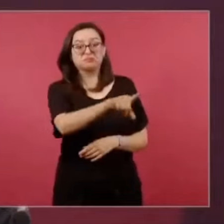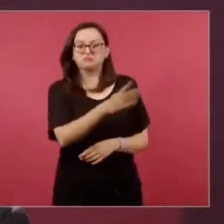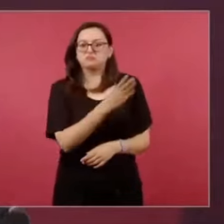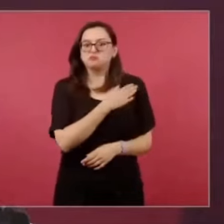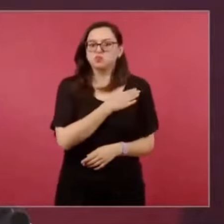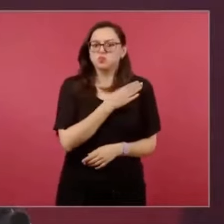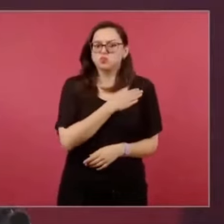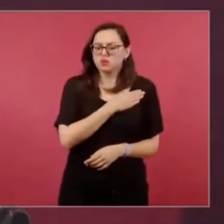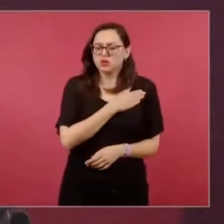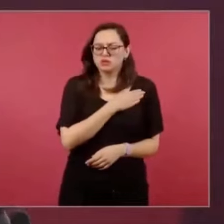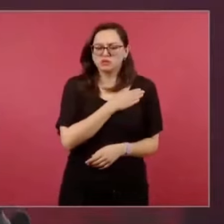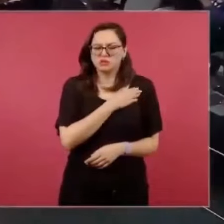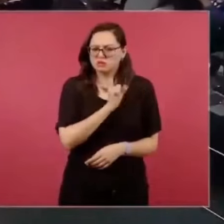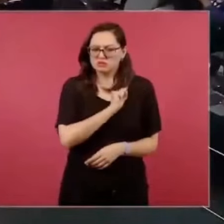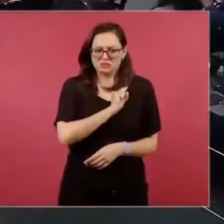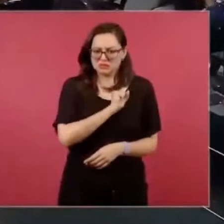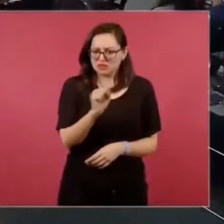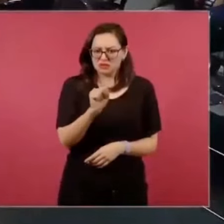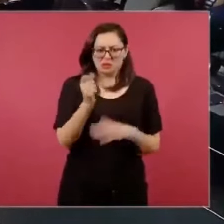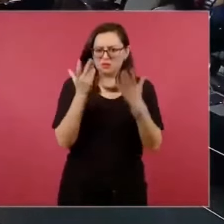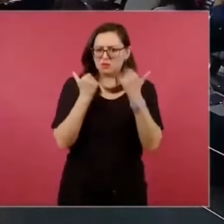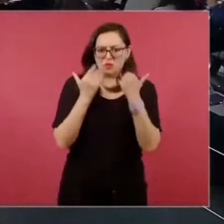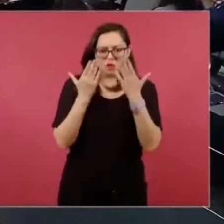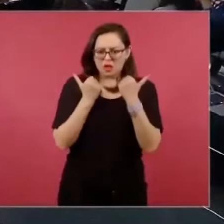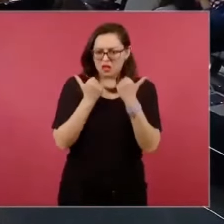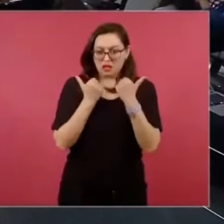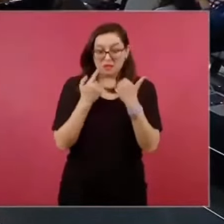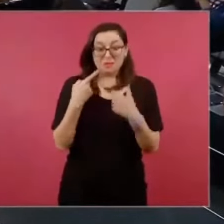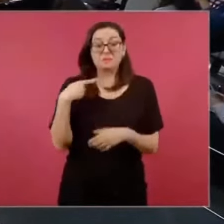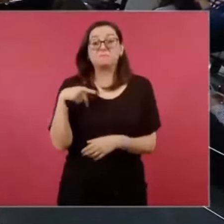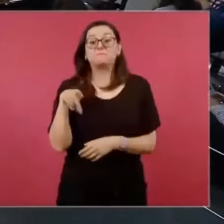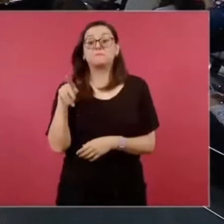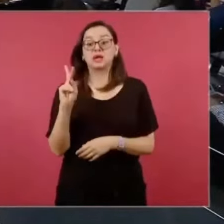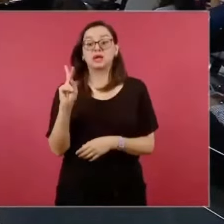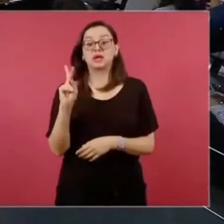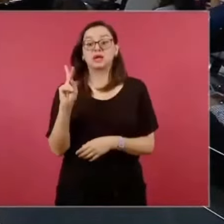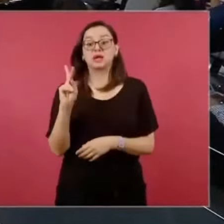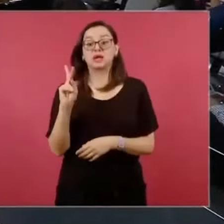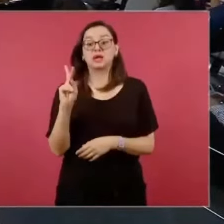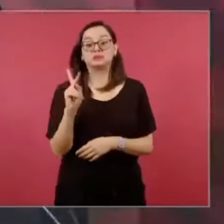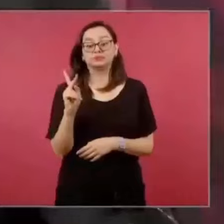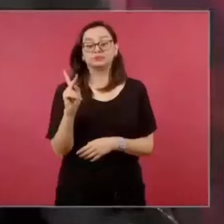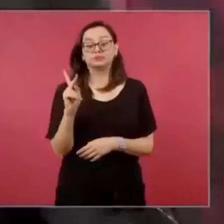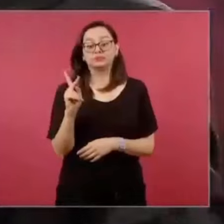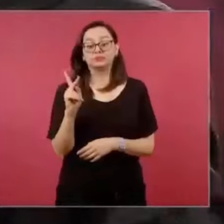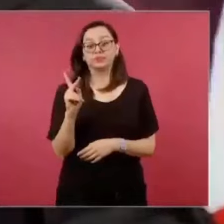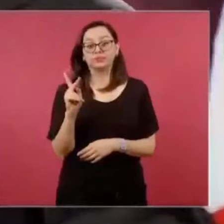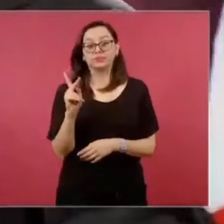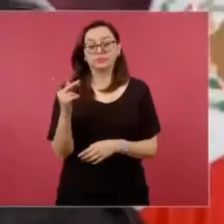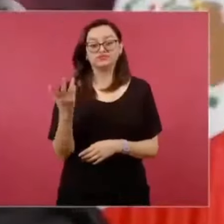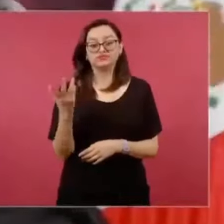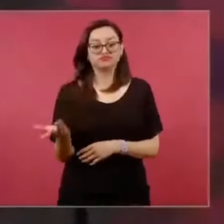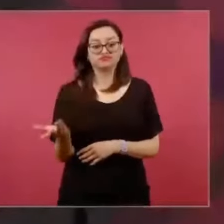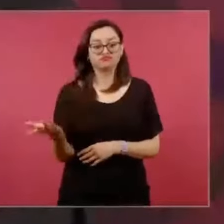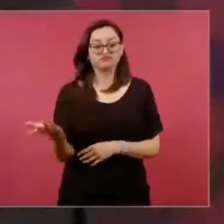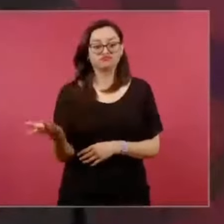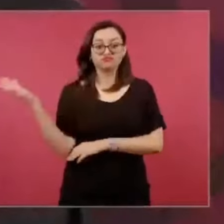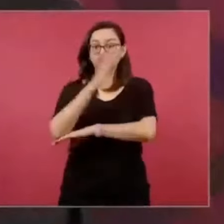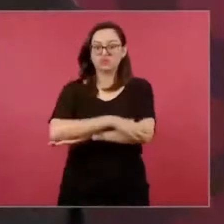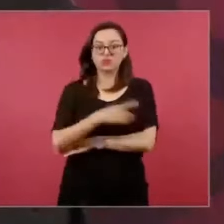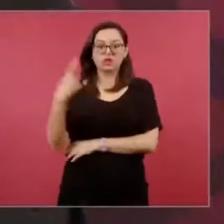no tiene malas entrañas, sino es por todo el